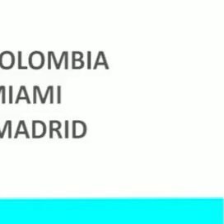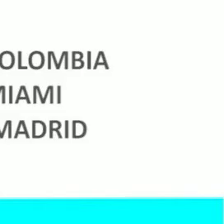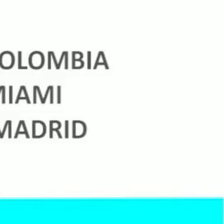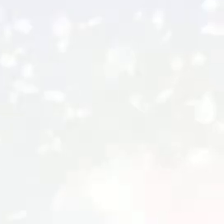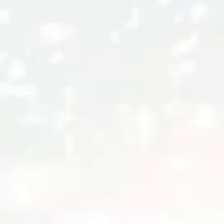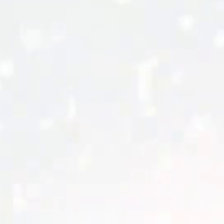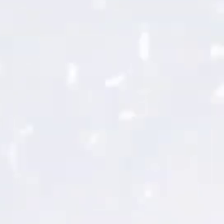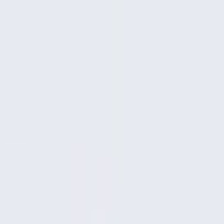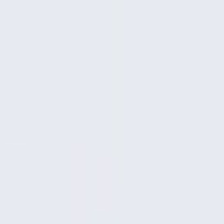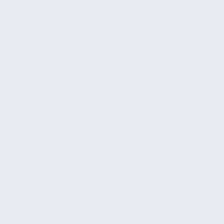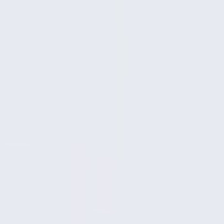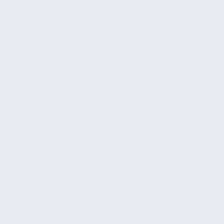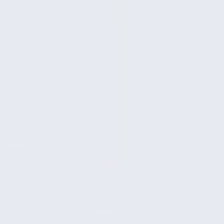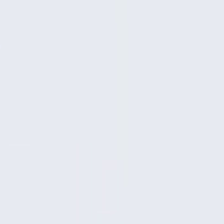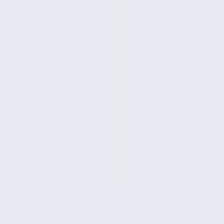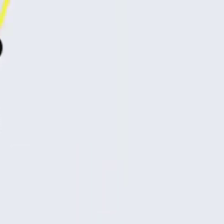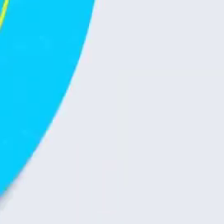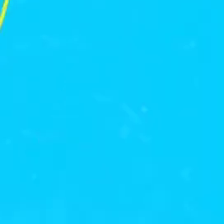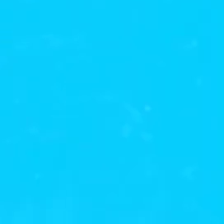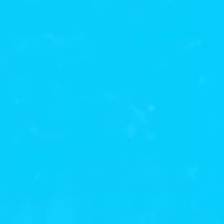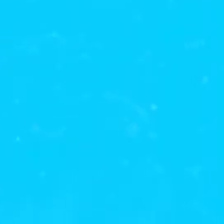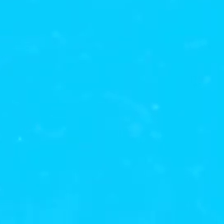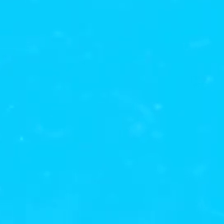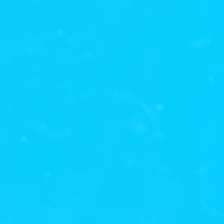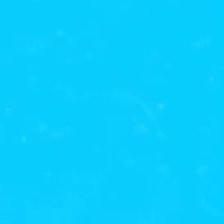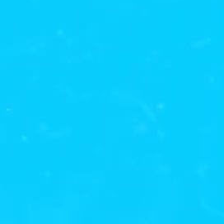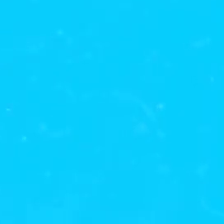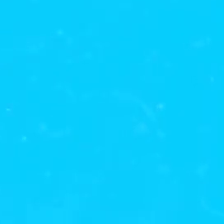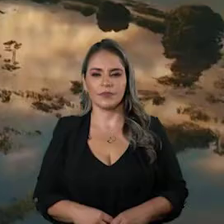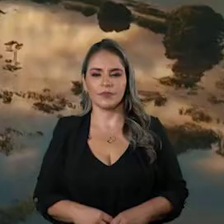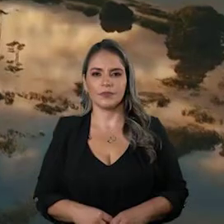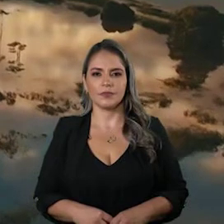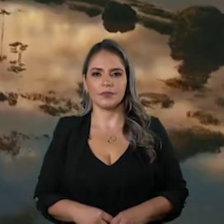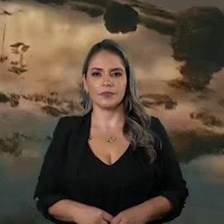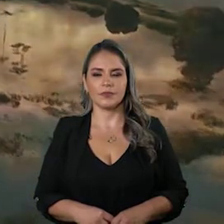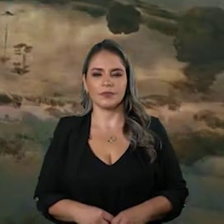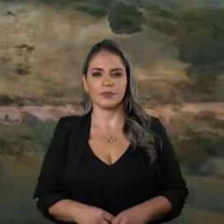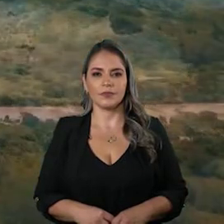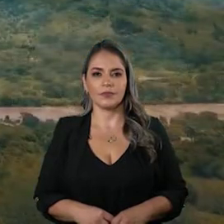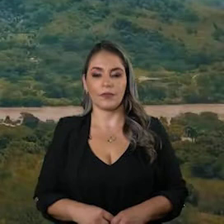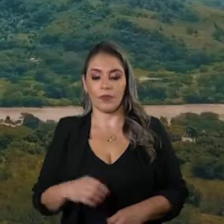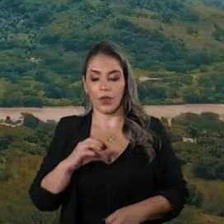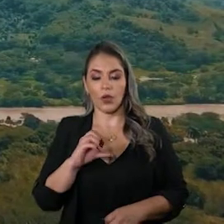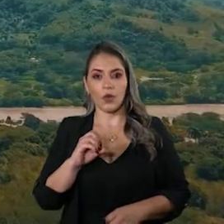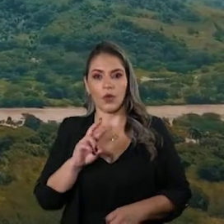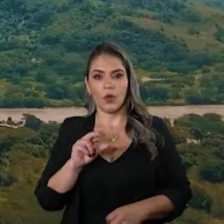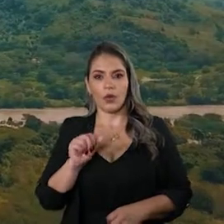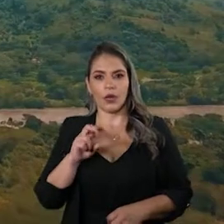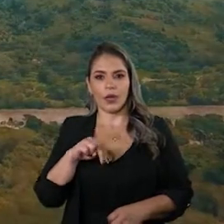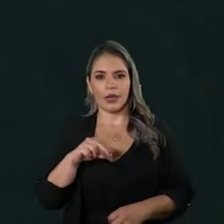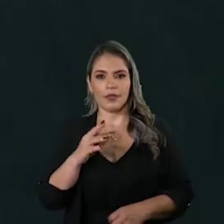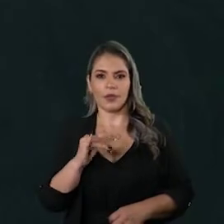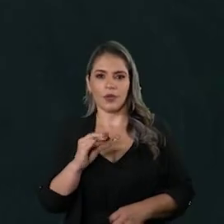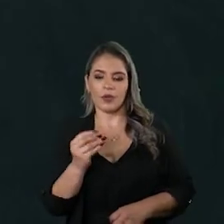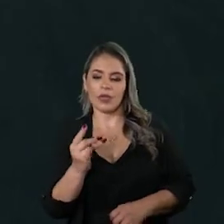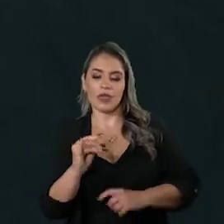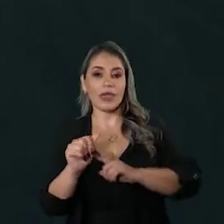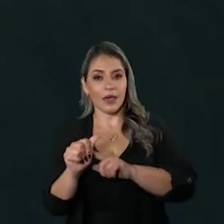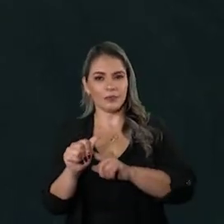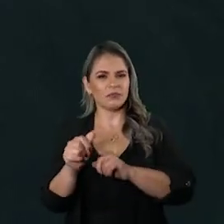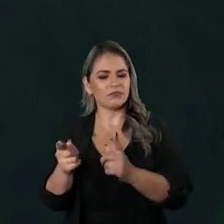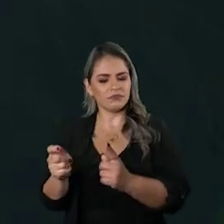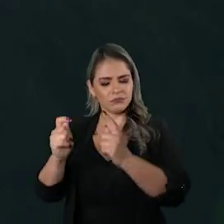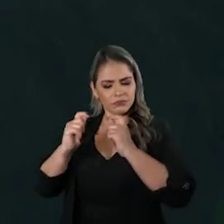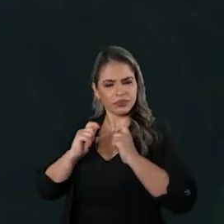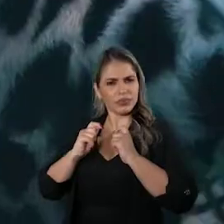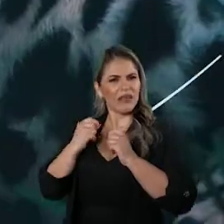Viernes, en Radio Online HD. En Corantioquia asumimos con amor el compromiso con